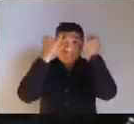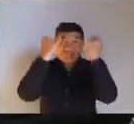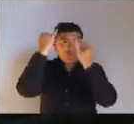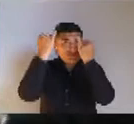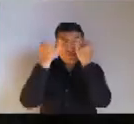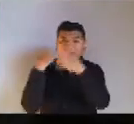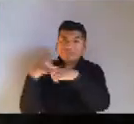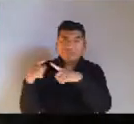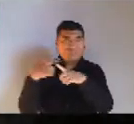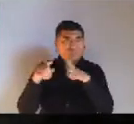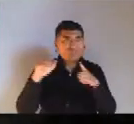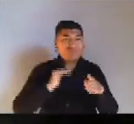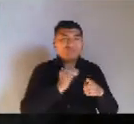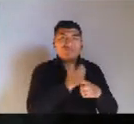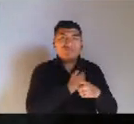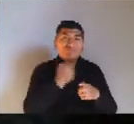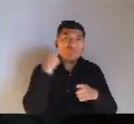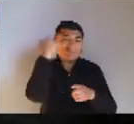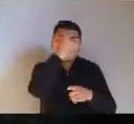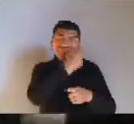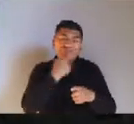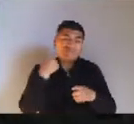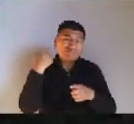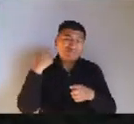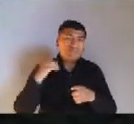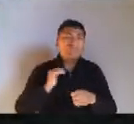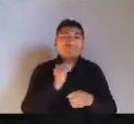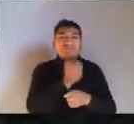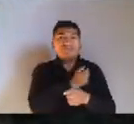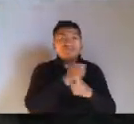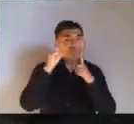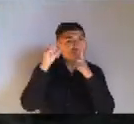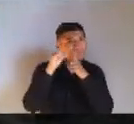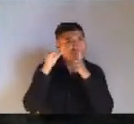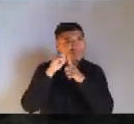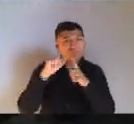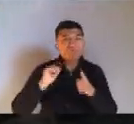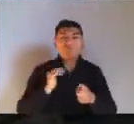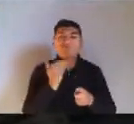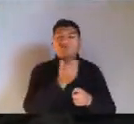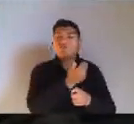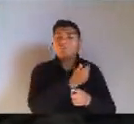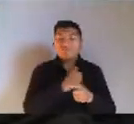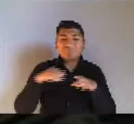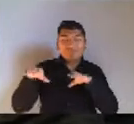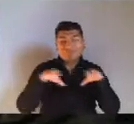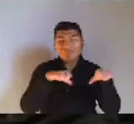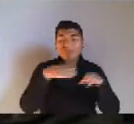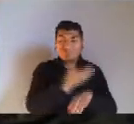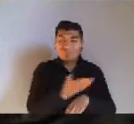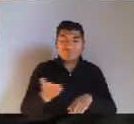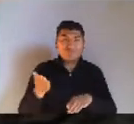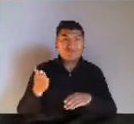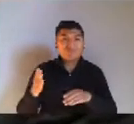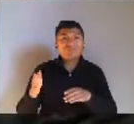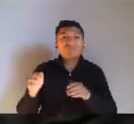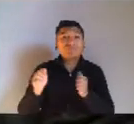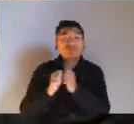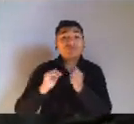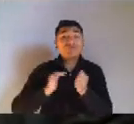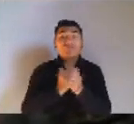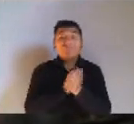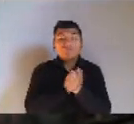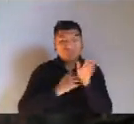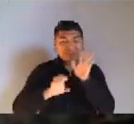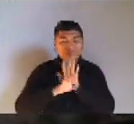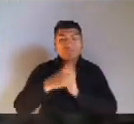a través de nuestros gestos, a través de nuestras palabras, a través de nuestras obras, a través de nuestro